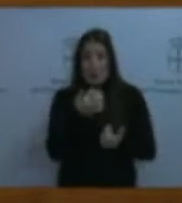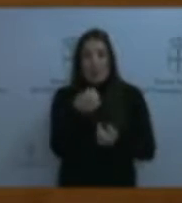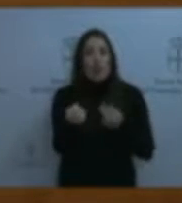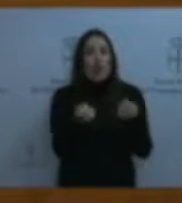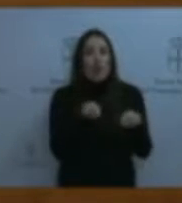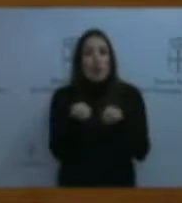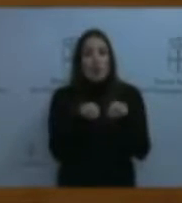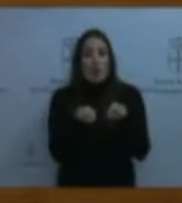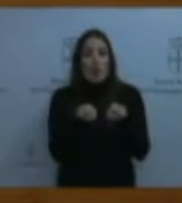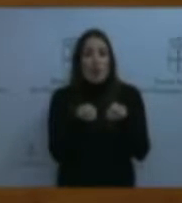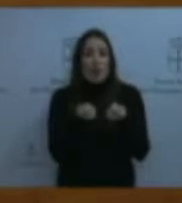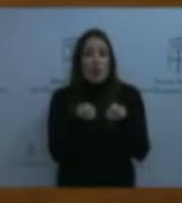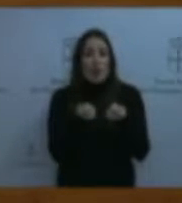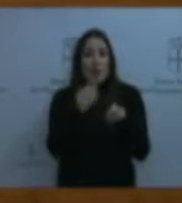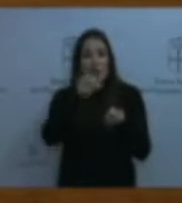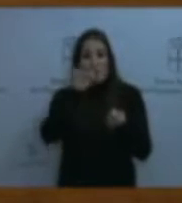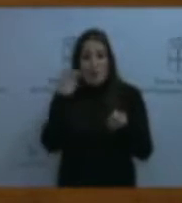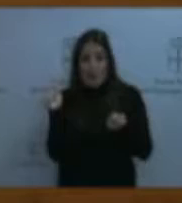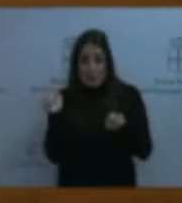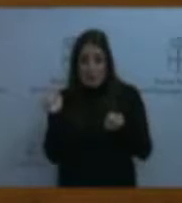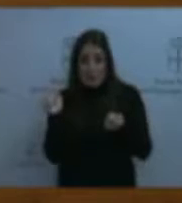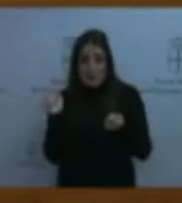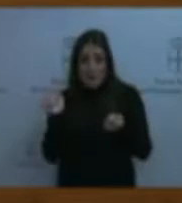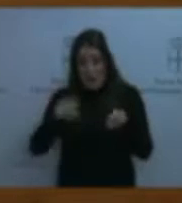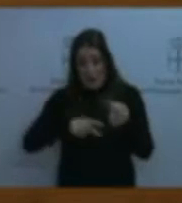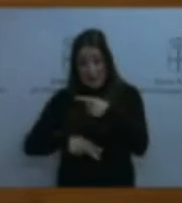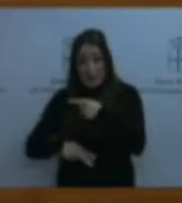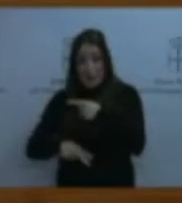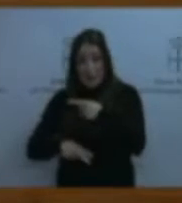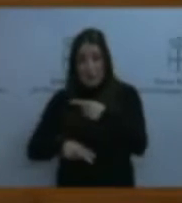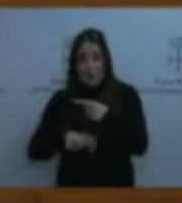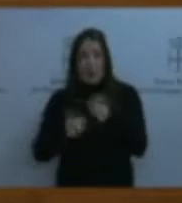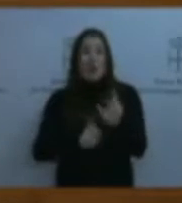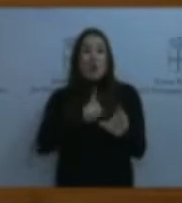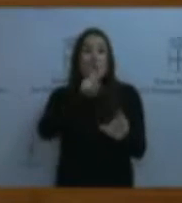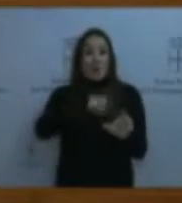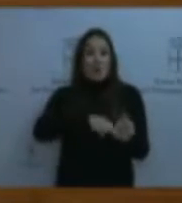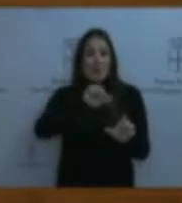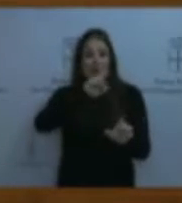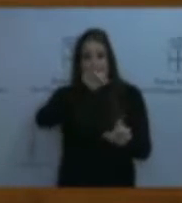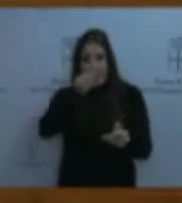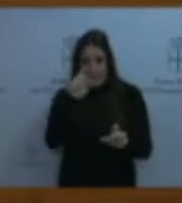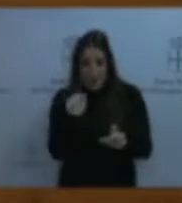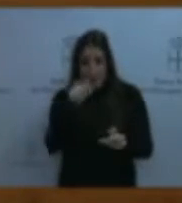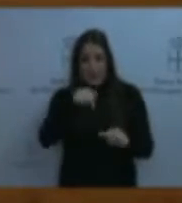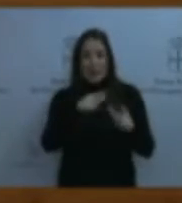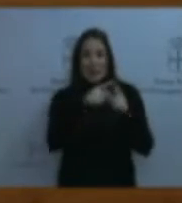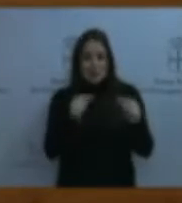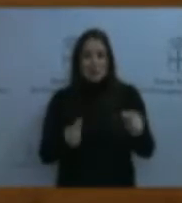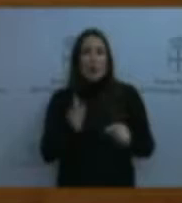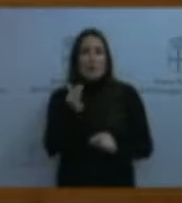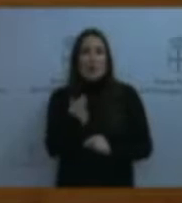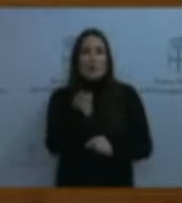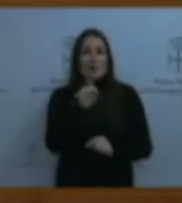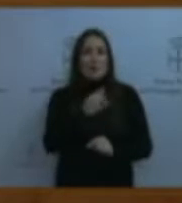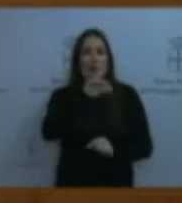por el CIFA desde Cantabria, con la participación del SERIDA en Asturias y